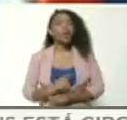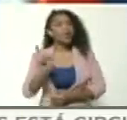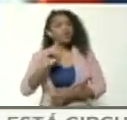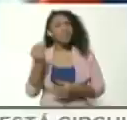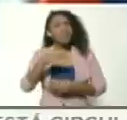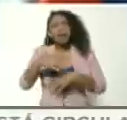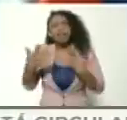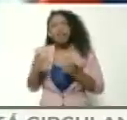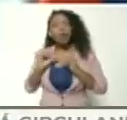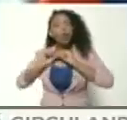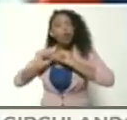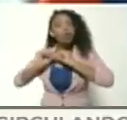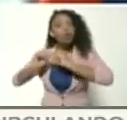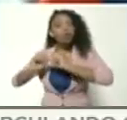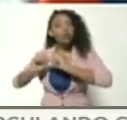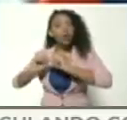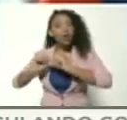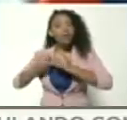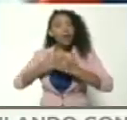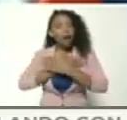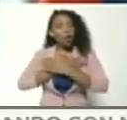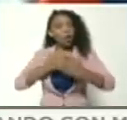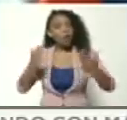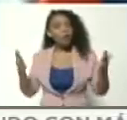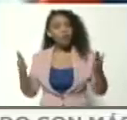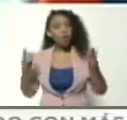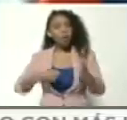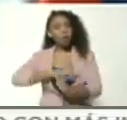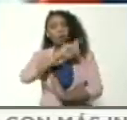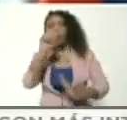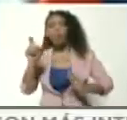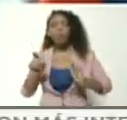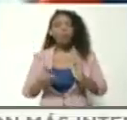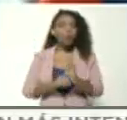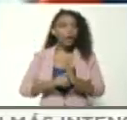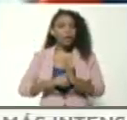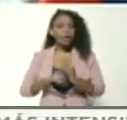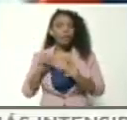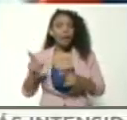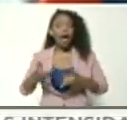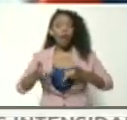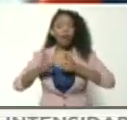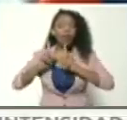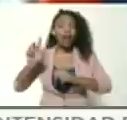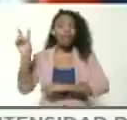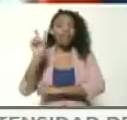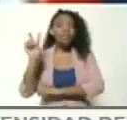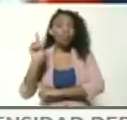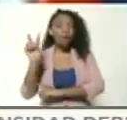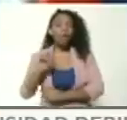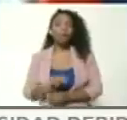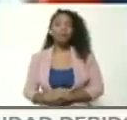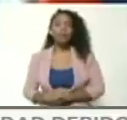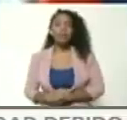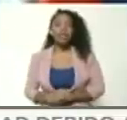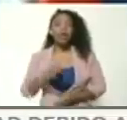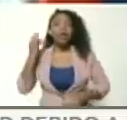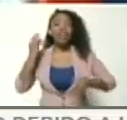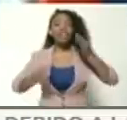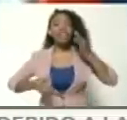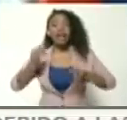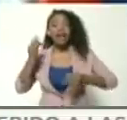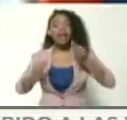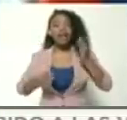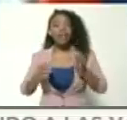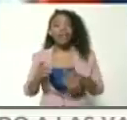que la continuación de la colaboración absolutamente irrestricta de las autoridades venezolanas con la Fiscalía de la